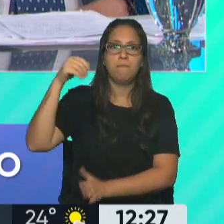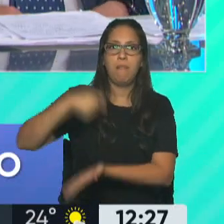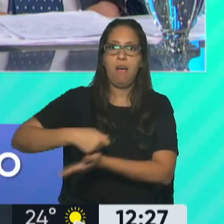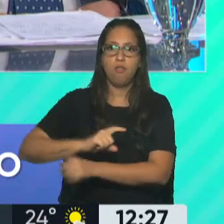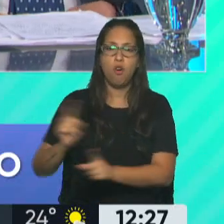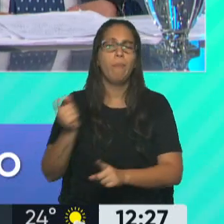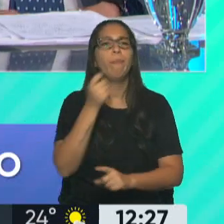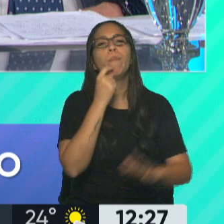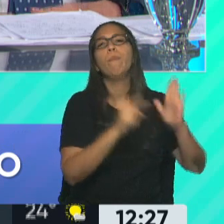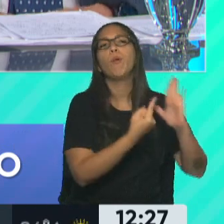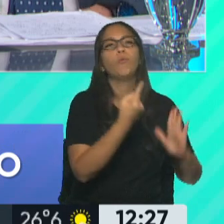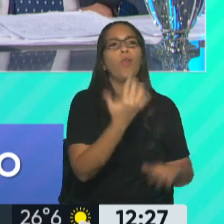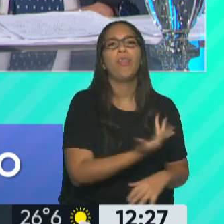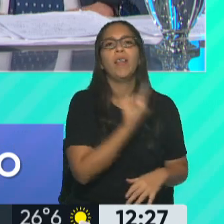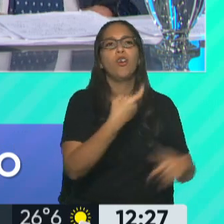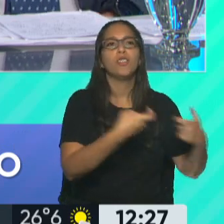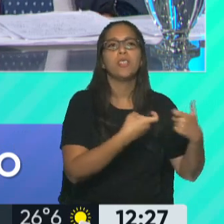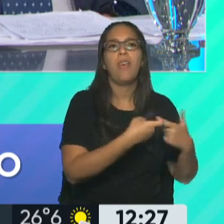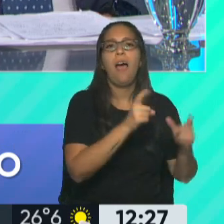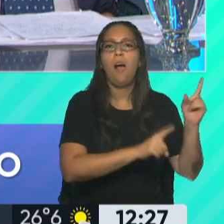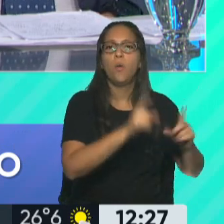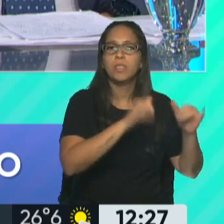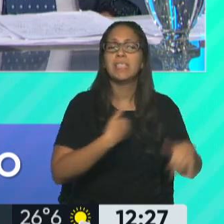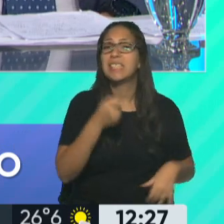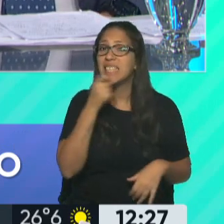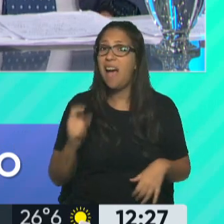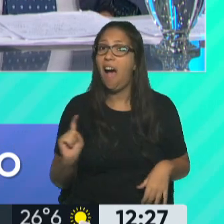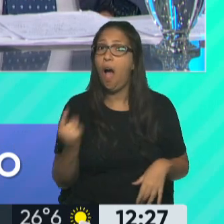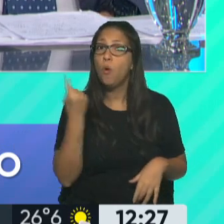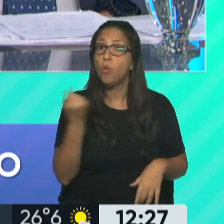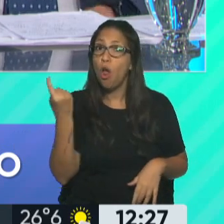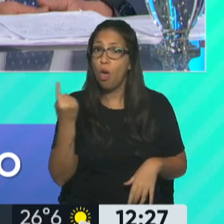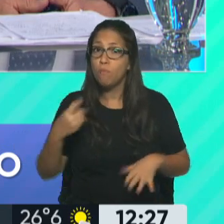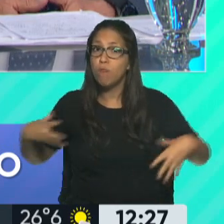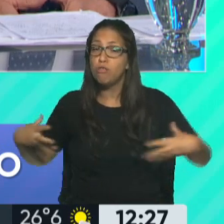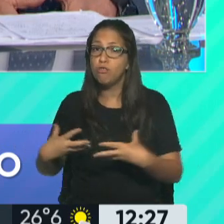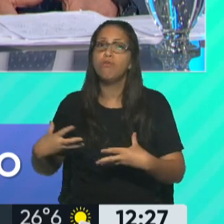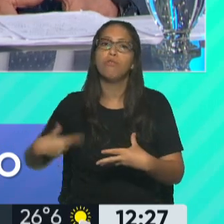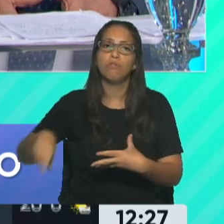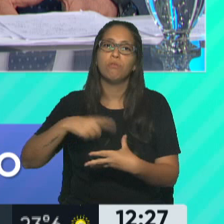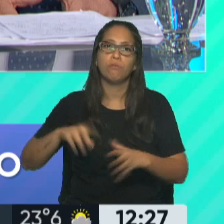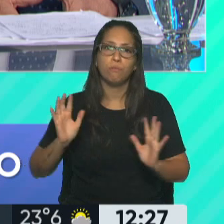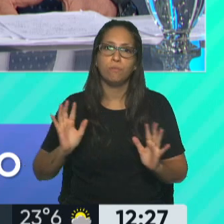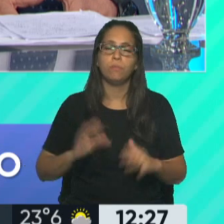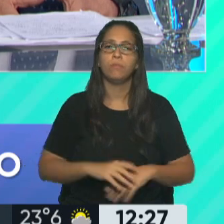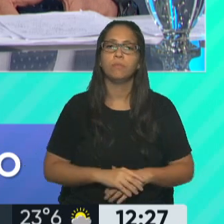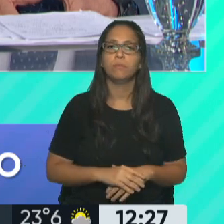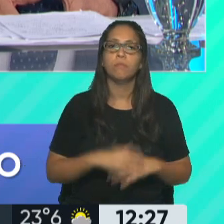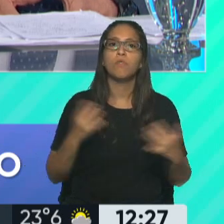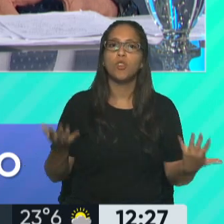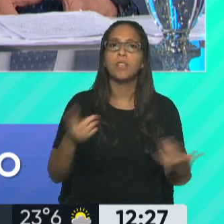de sociedades, etcétera. Autónomos, esto es importante, claro. esto es importante. Quiere decir que hoy